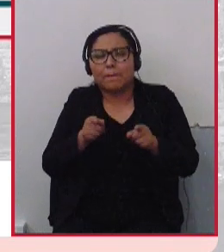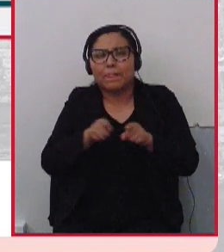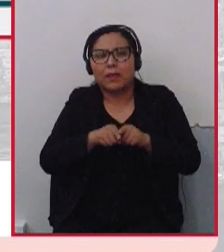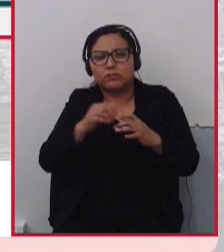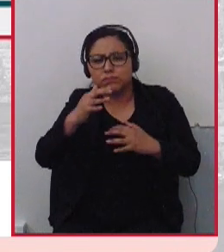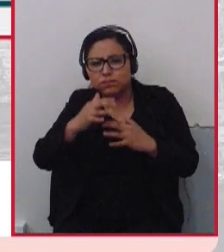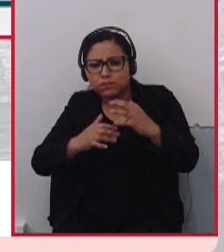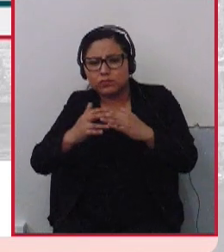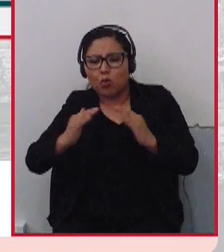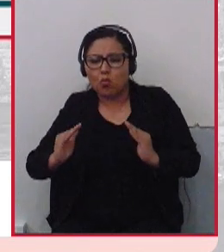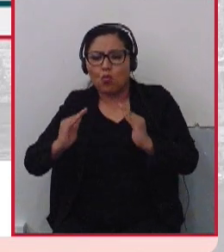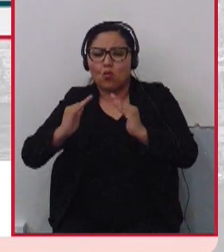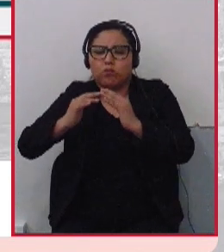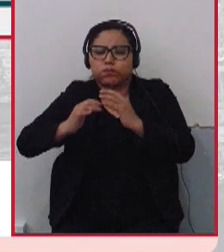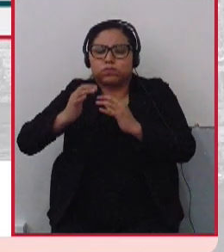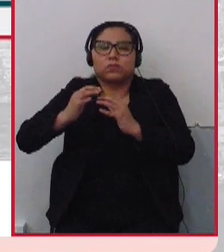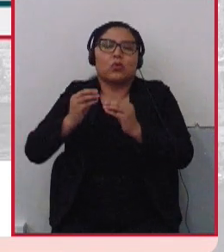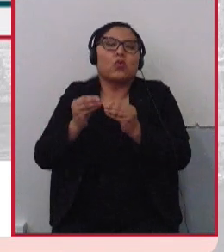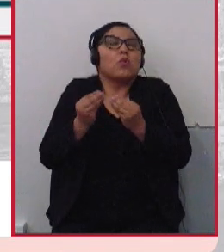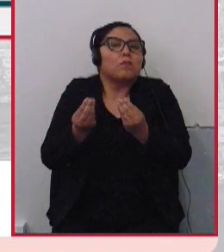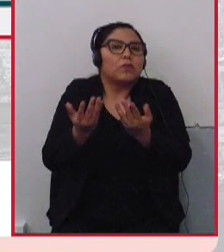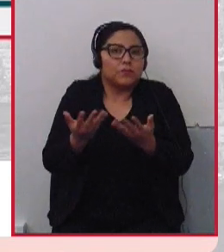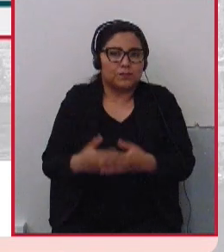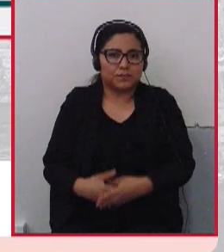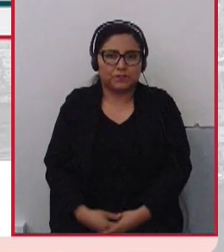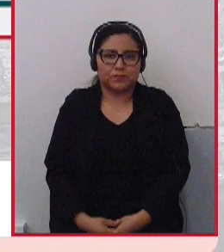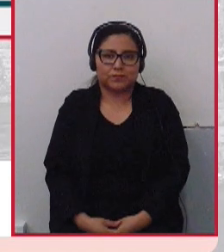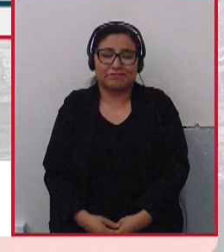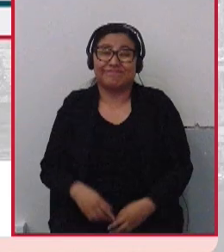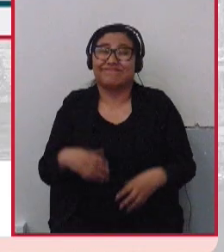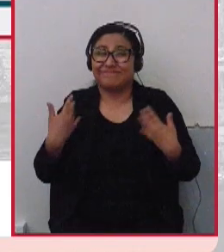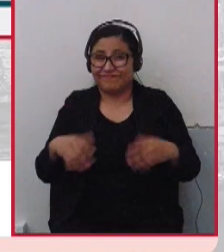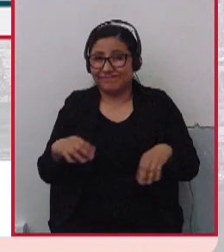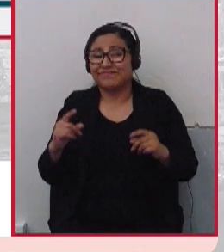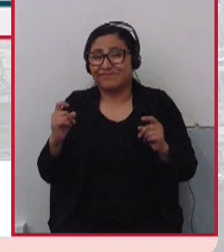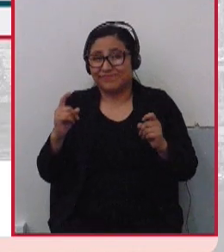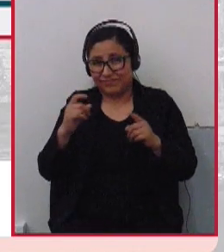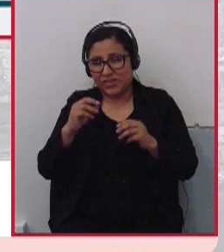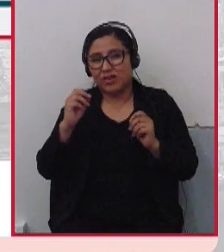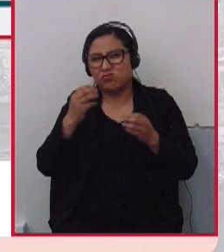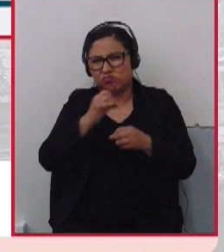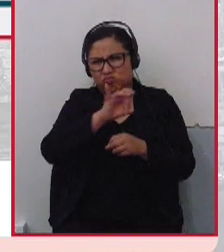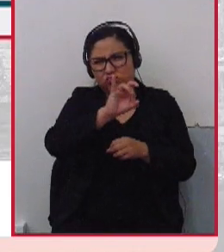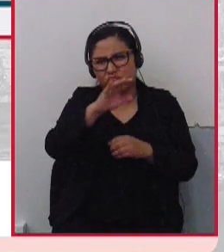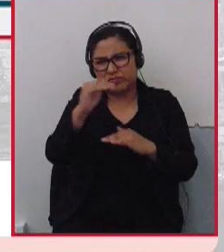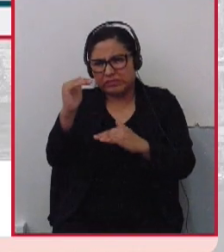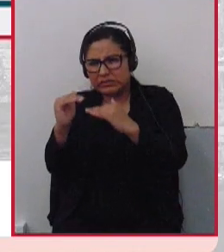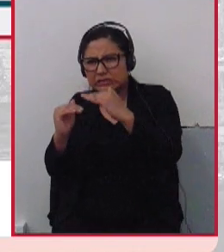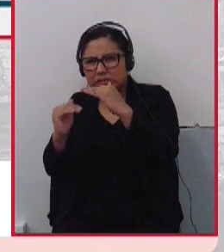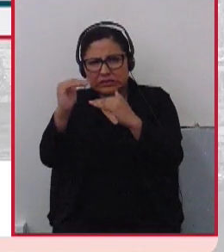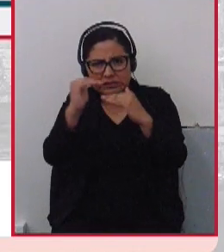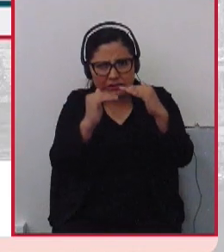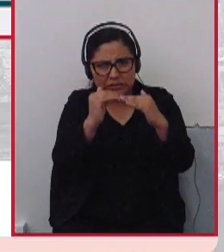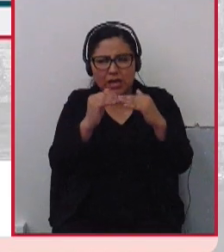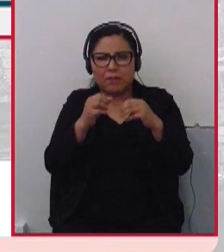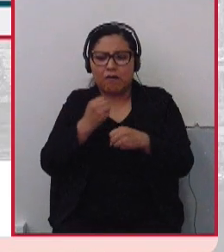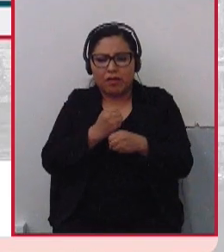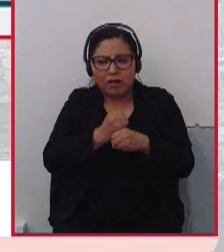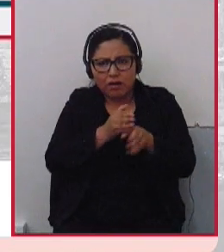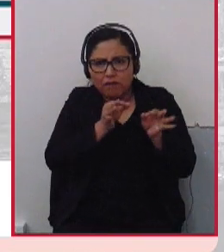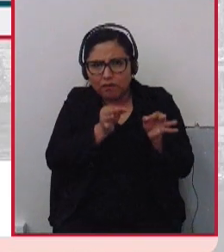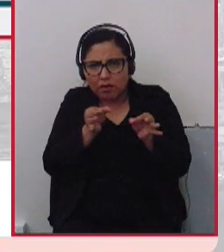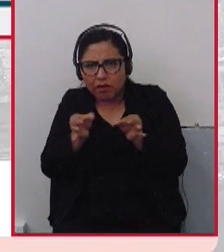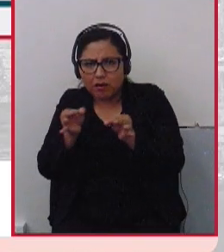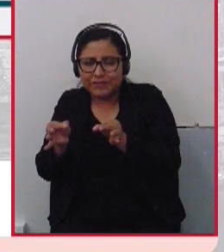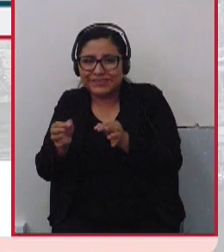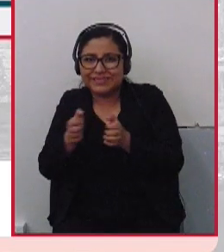sedimentador cónico también, ¿no? Entonces, bastante de temas de estandarización, alineamiento operacional y